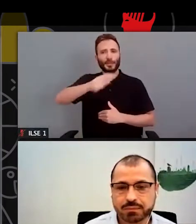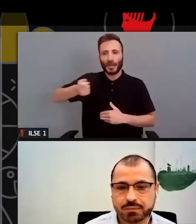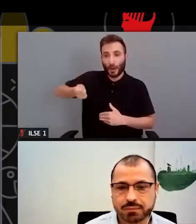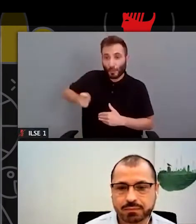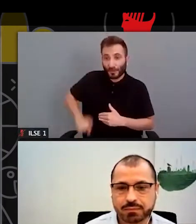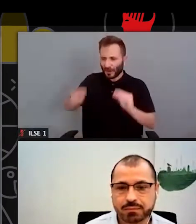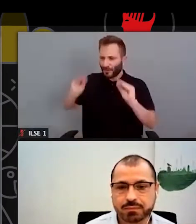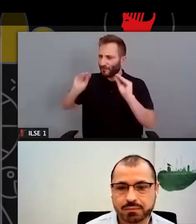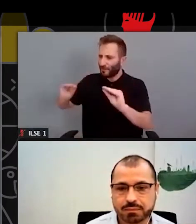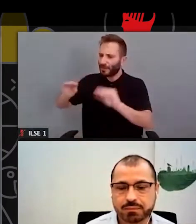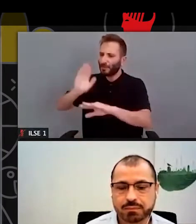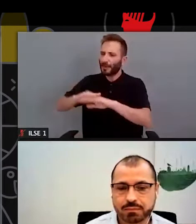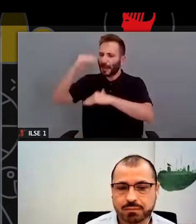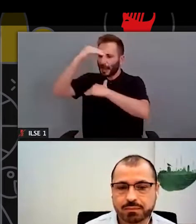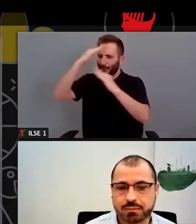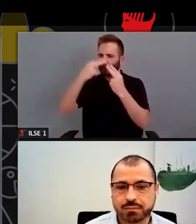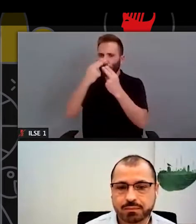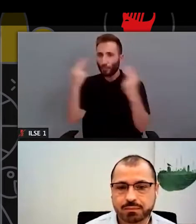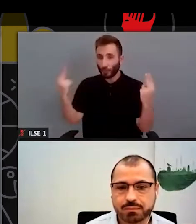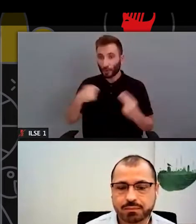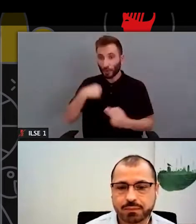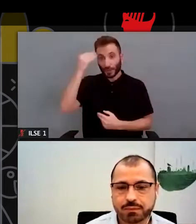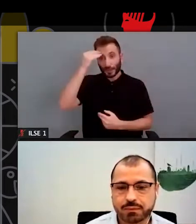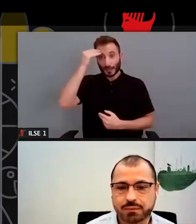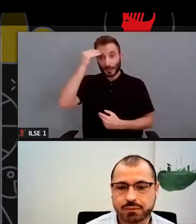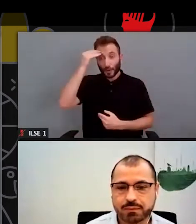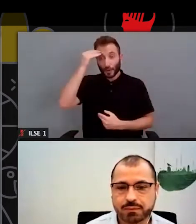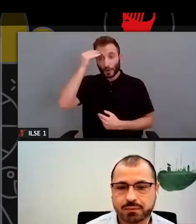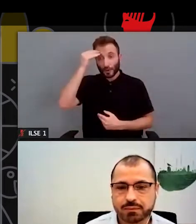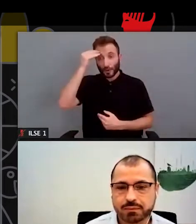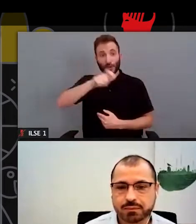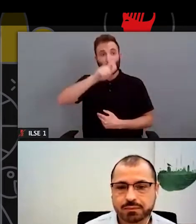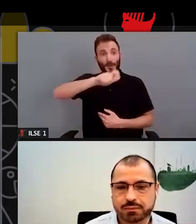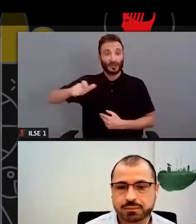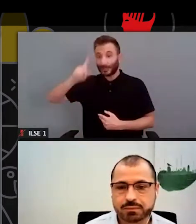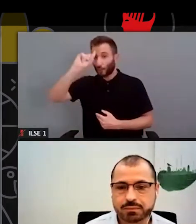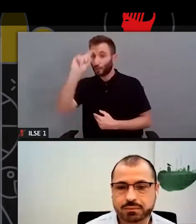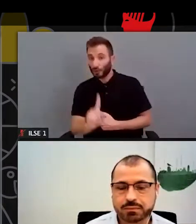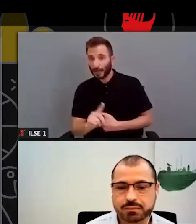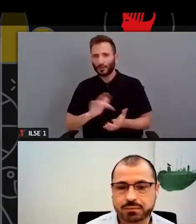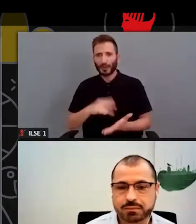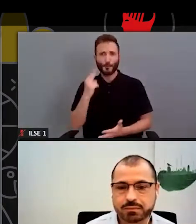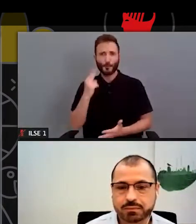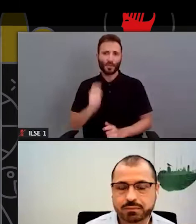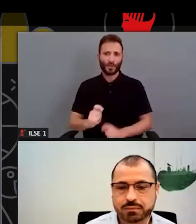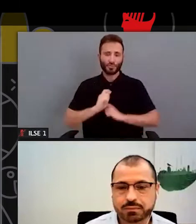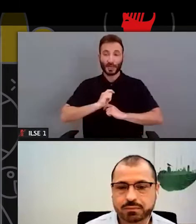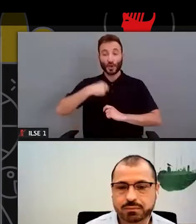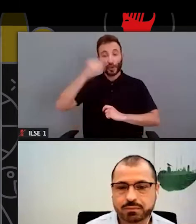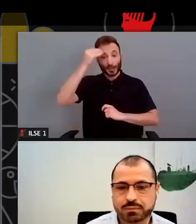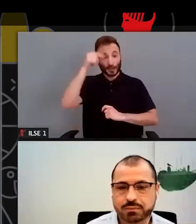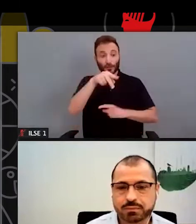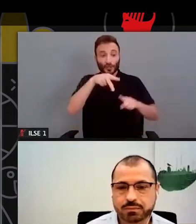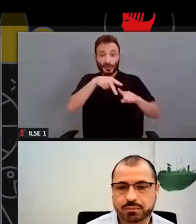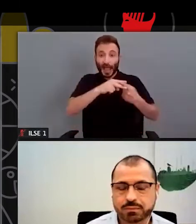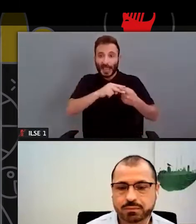con el público. Yo creo que el desconocimiento provoca miedo y a través de esos talleres los profesionales se dan cuenta